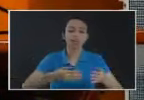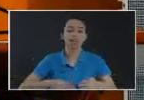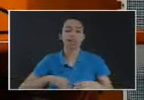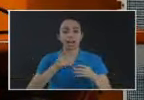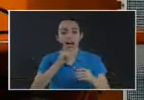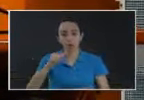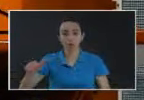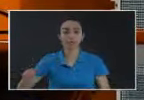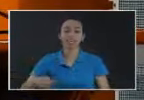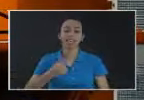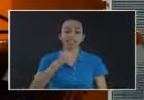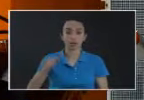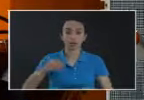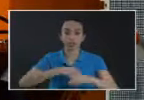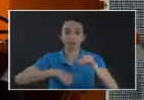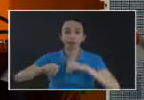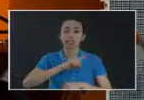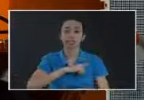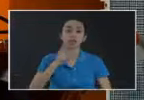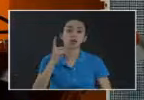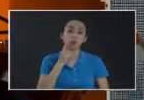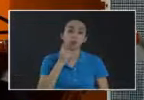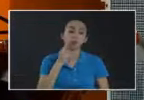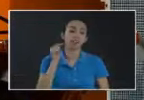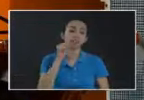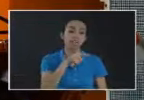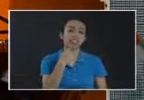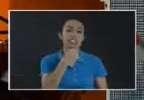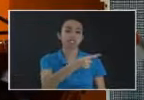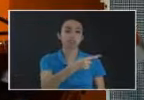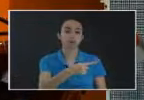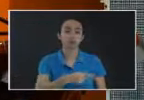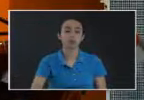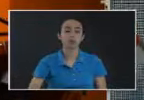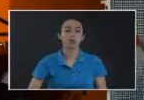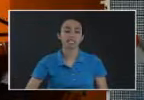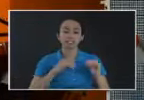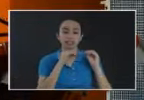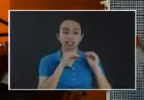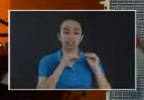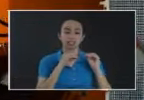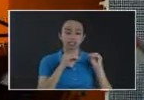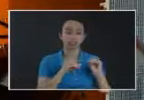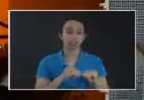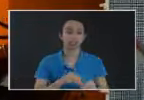ahí un estatuto y una ordenanza y ahí les puso a prueba.